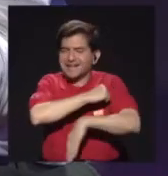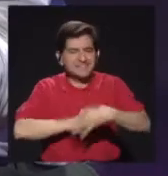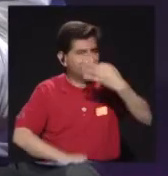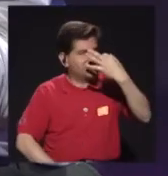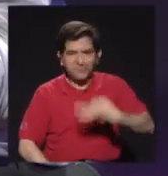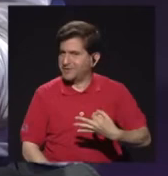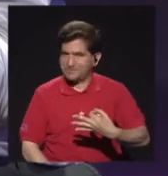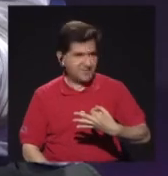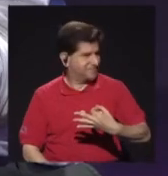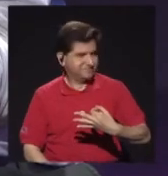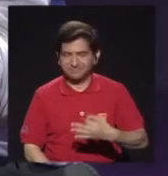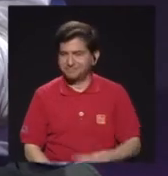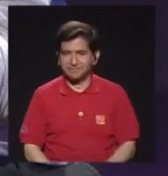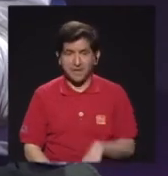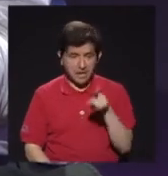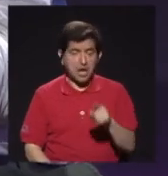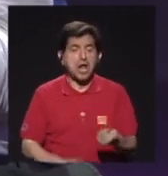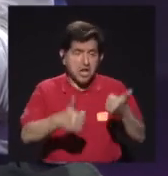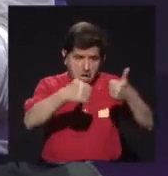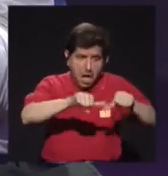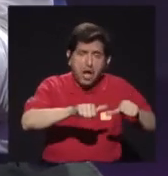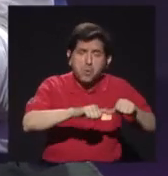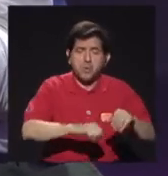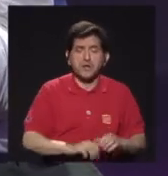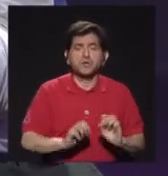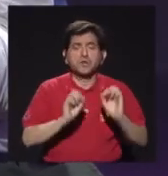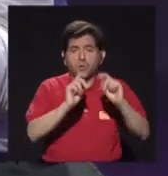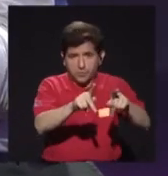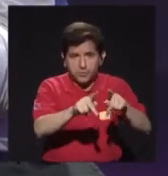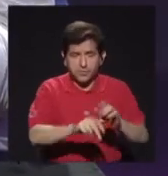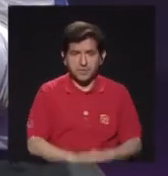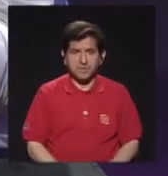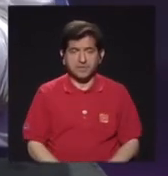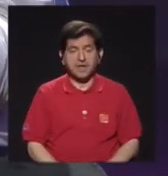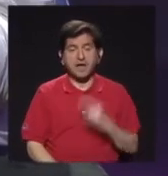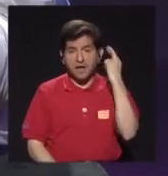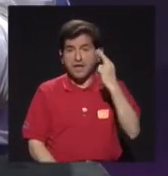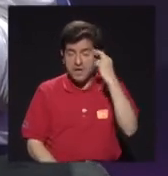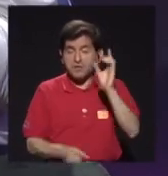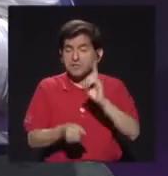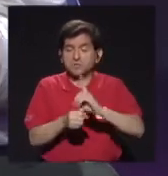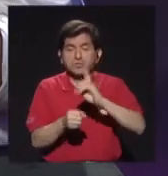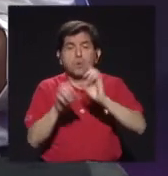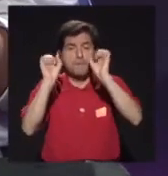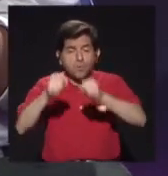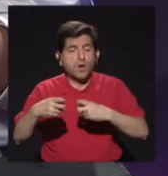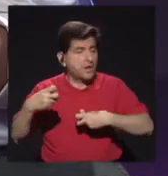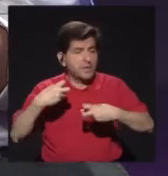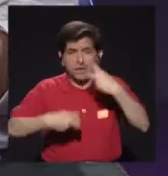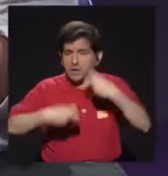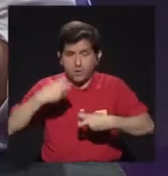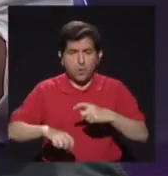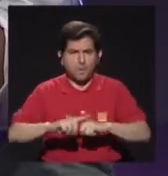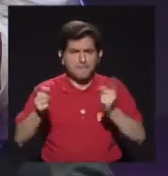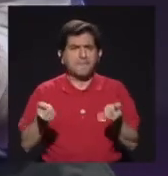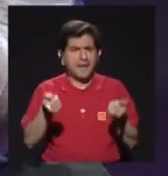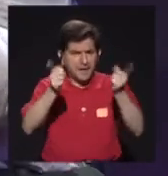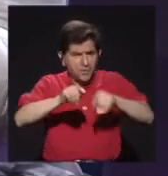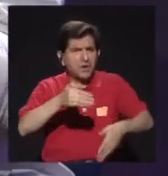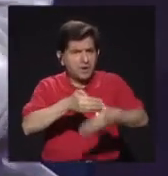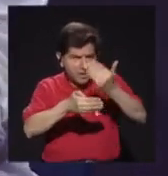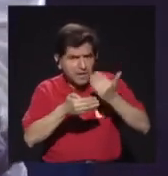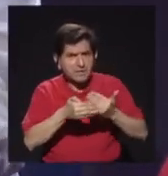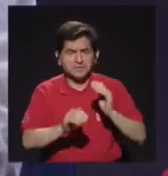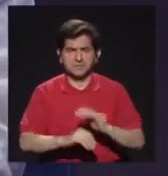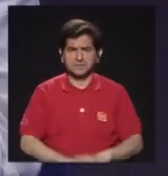en firme porque además llegó a conciliación y por eso es que logró ser diputado sin ningún problema pero incluso han habido casos